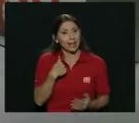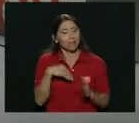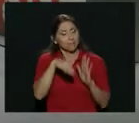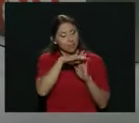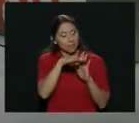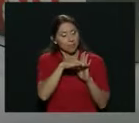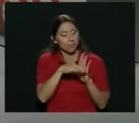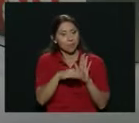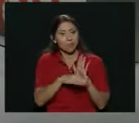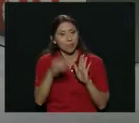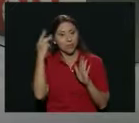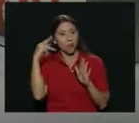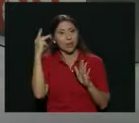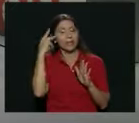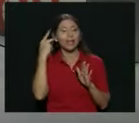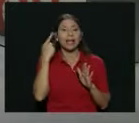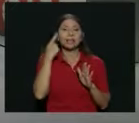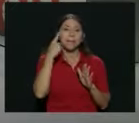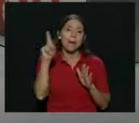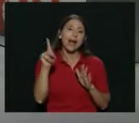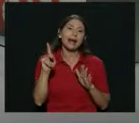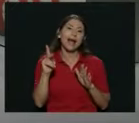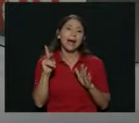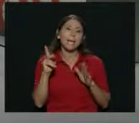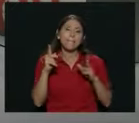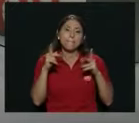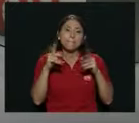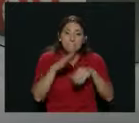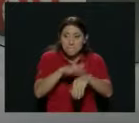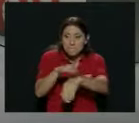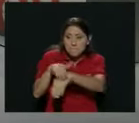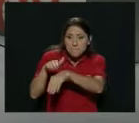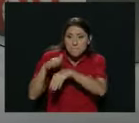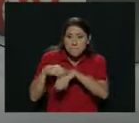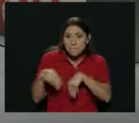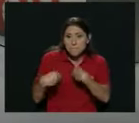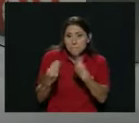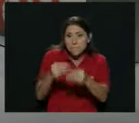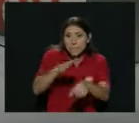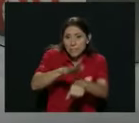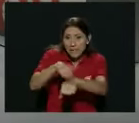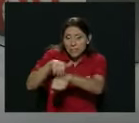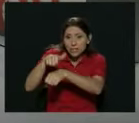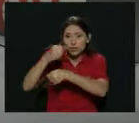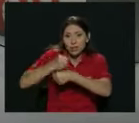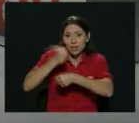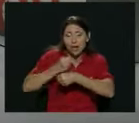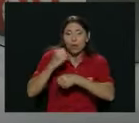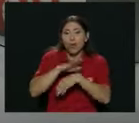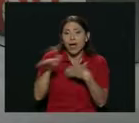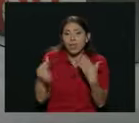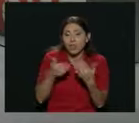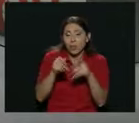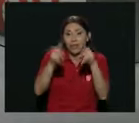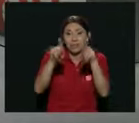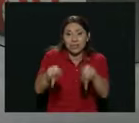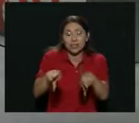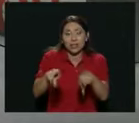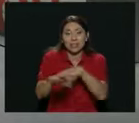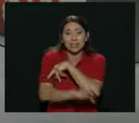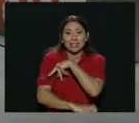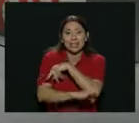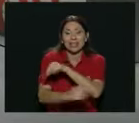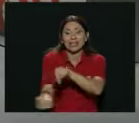para permitir, digamos, o otorgar permisos de trabajo a la gran cantidad de migrantes que